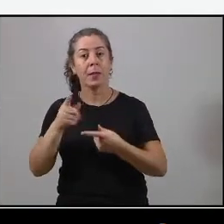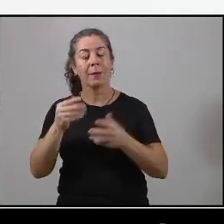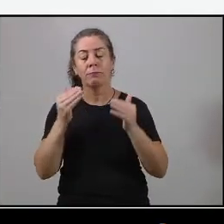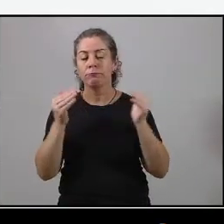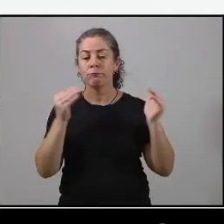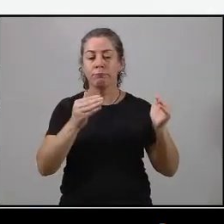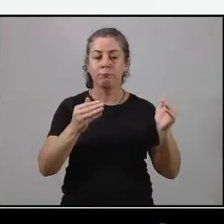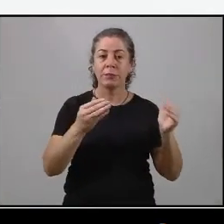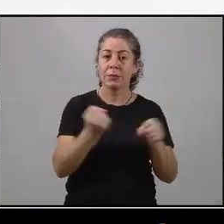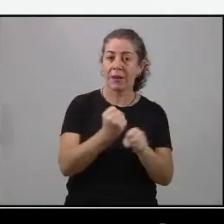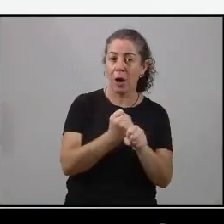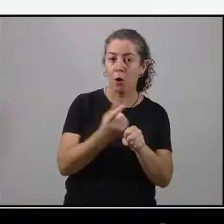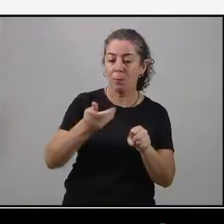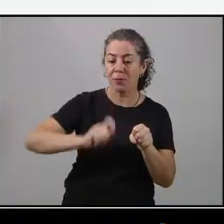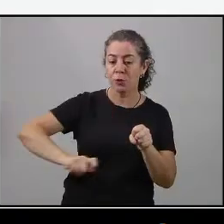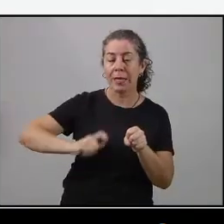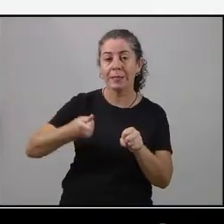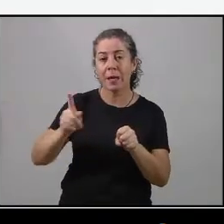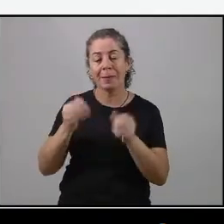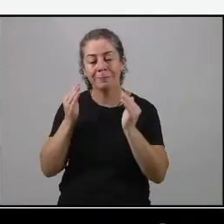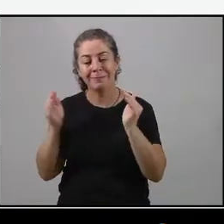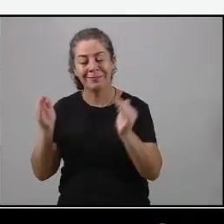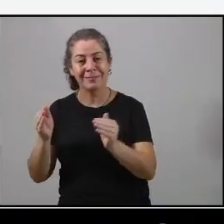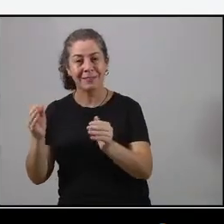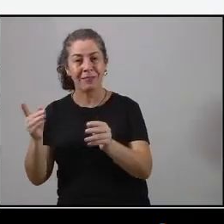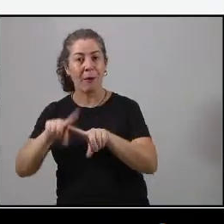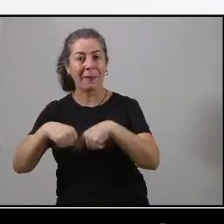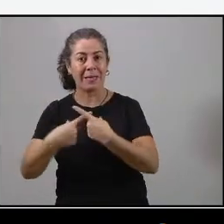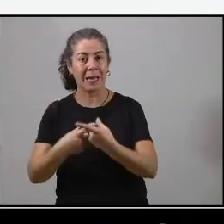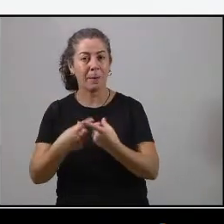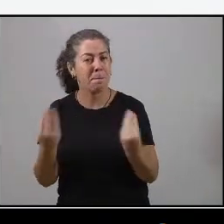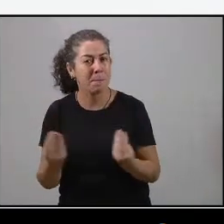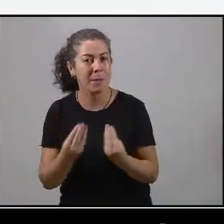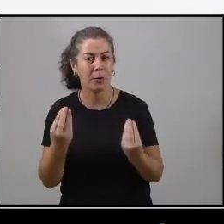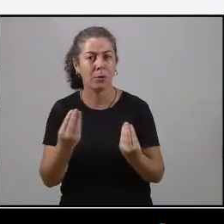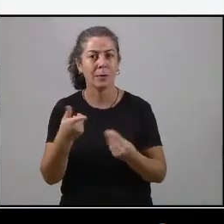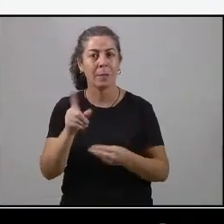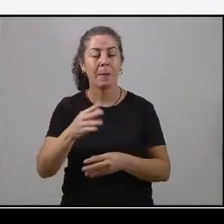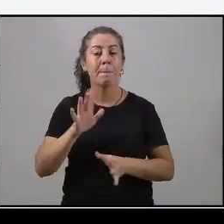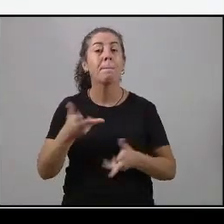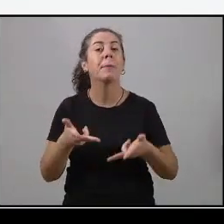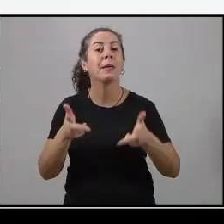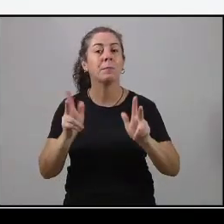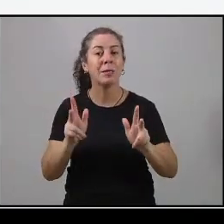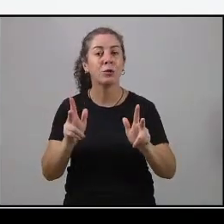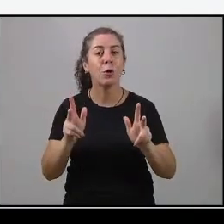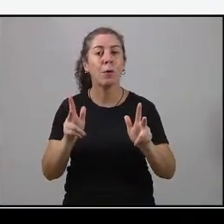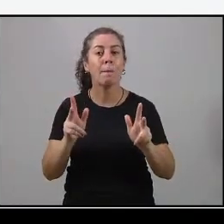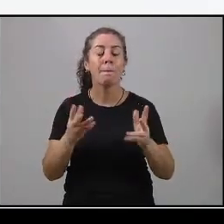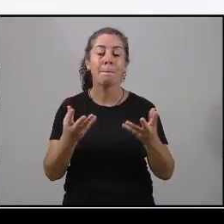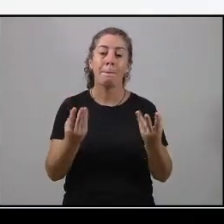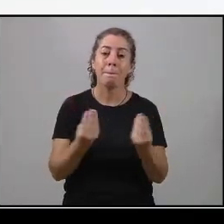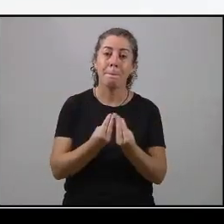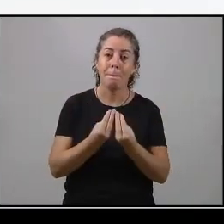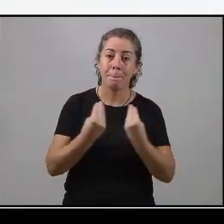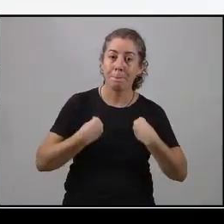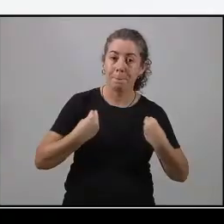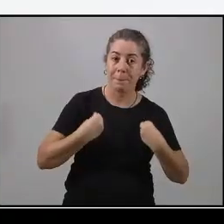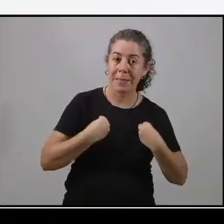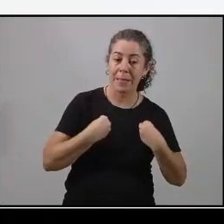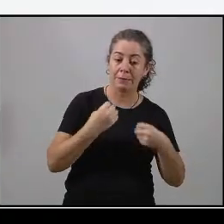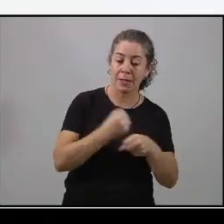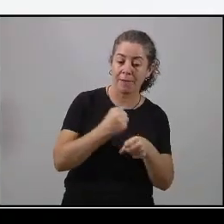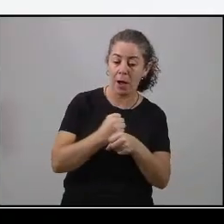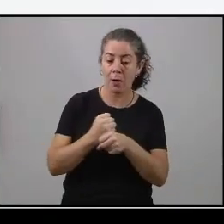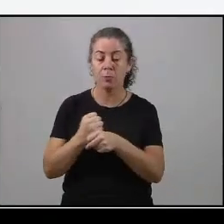profesionales y familiares de la mejor forma posible. Permisos de conciliación. Todas y cada una de esas mejoras se han